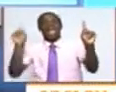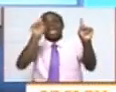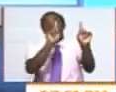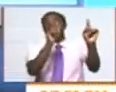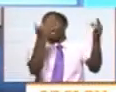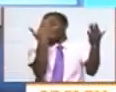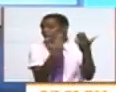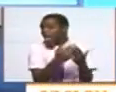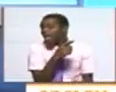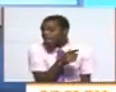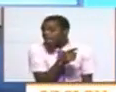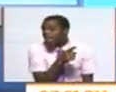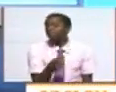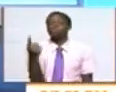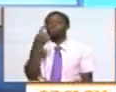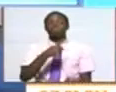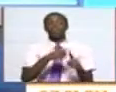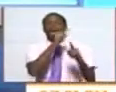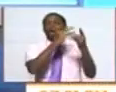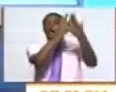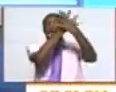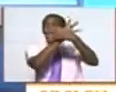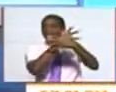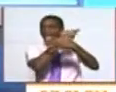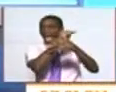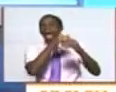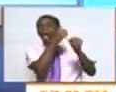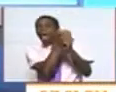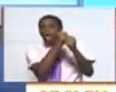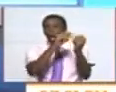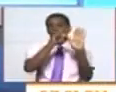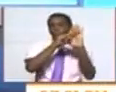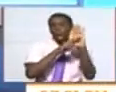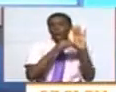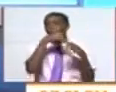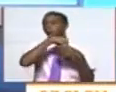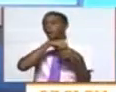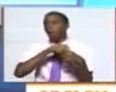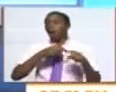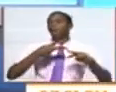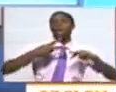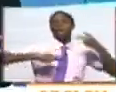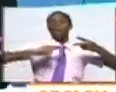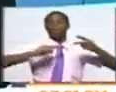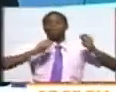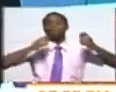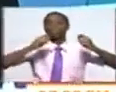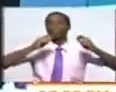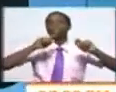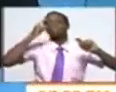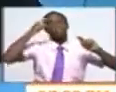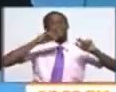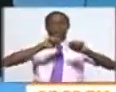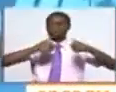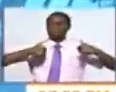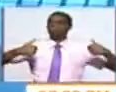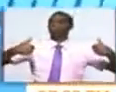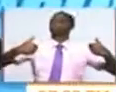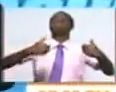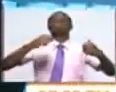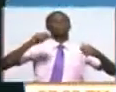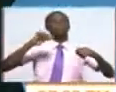Tenemos las jugarretas de la OEA que hoy trataron de cambiar una vez más la normativa interna para preparar una reunión de cancilleres y aplicar la